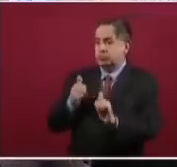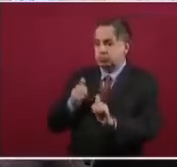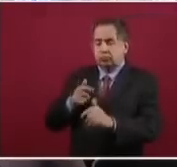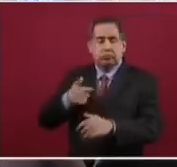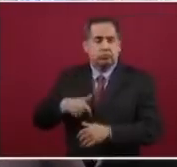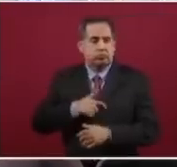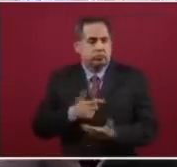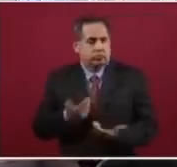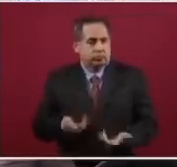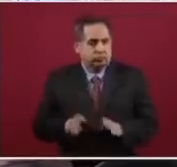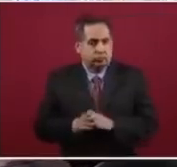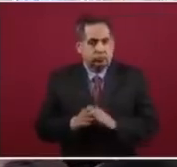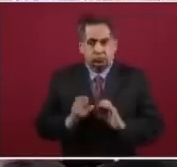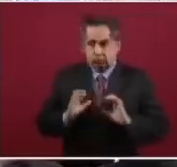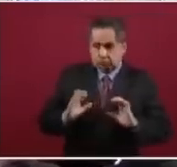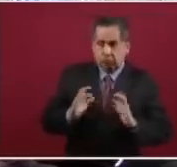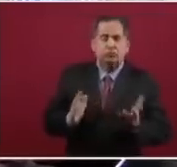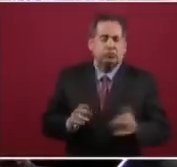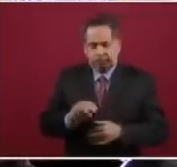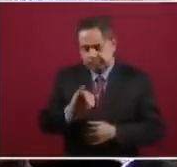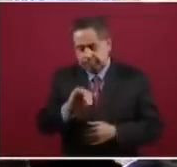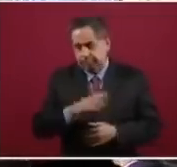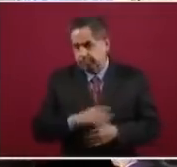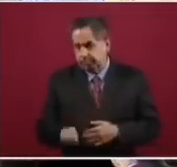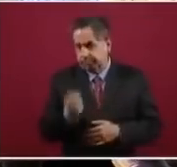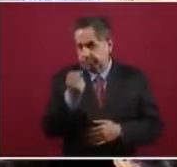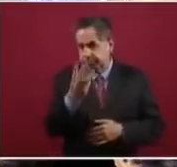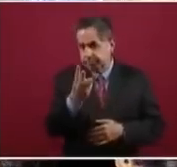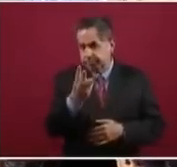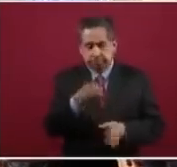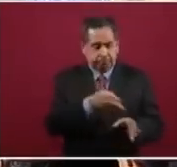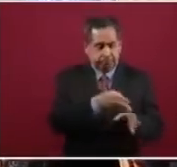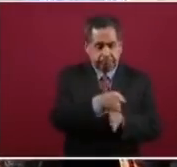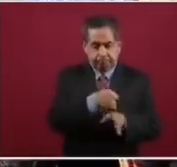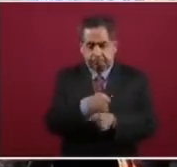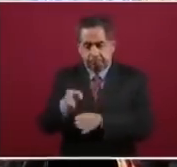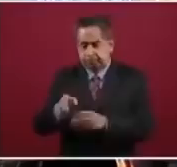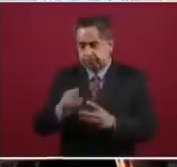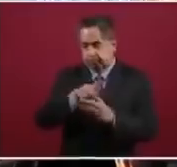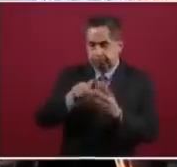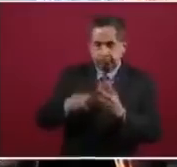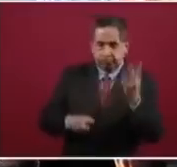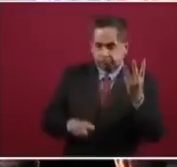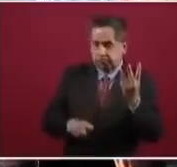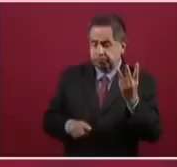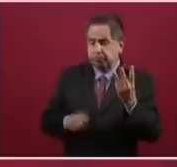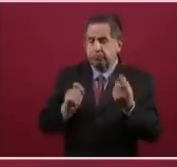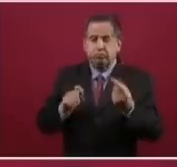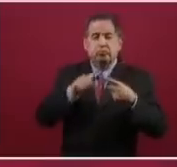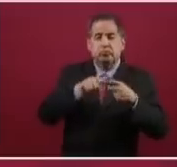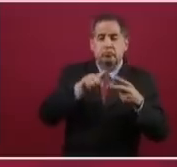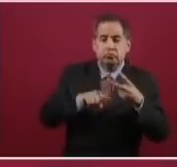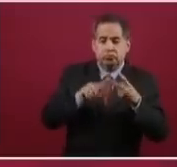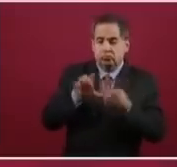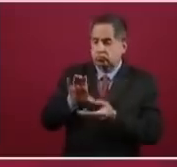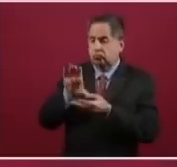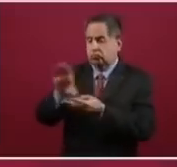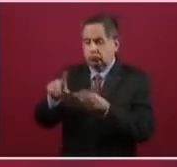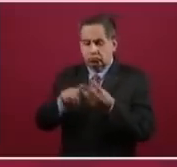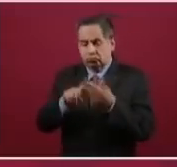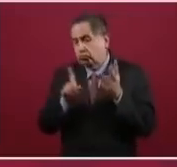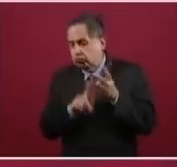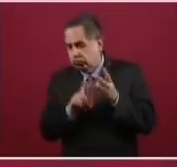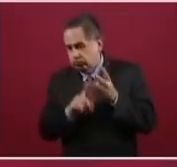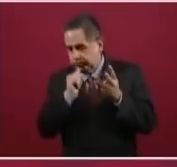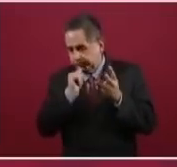atendía a la desaceleración hay tres hay tres elementos asociados a ellos dos que van en el paquete y uno que no va